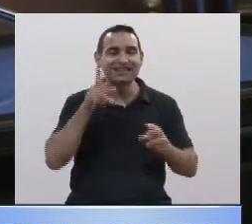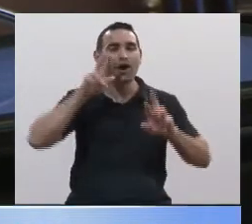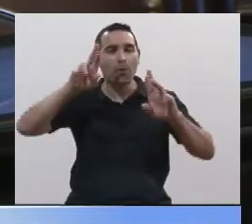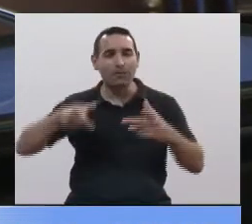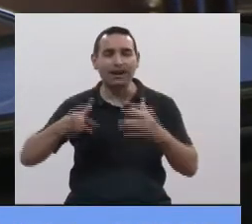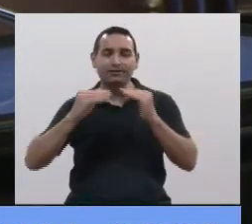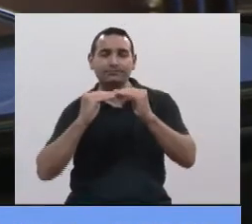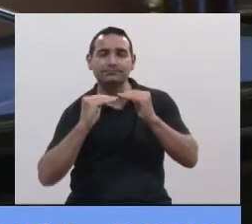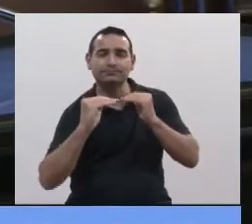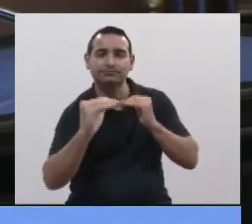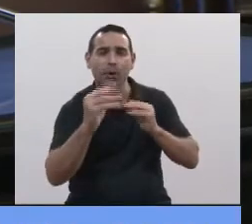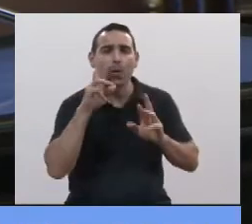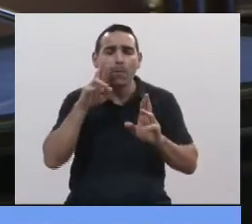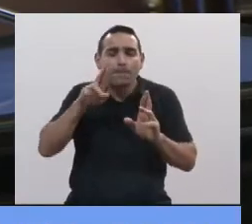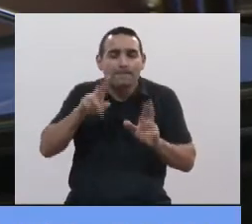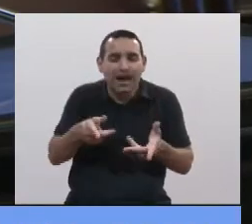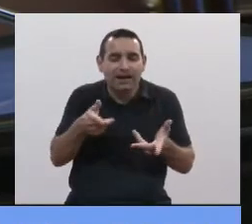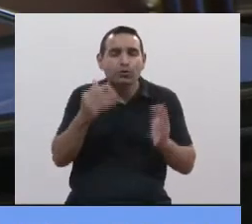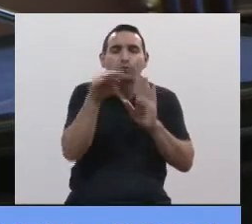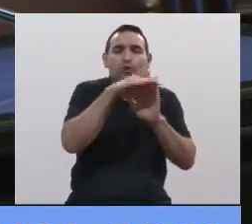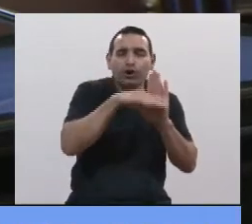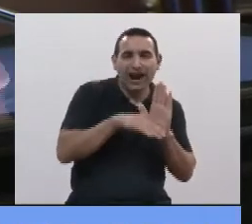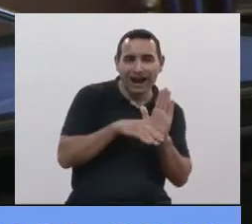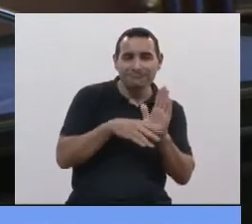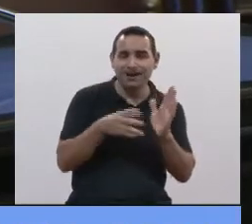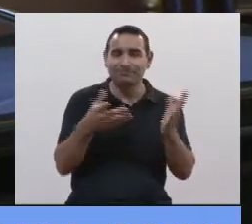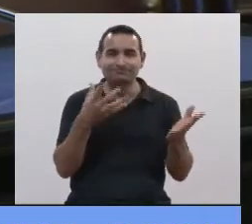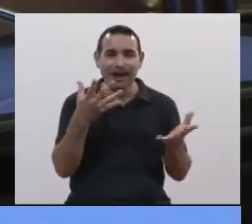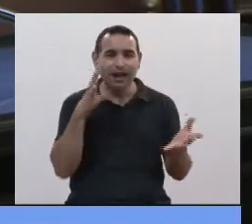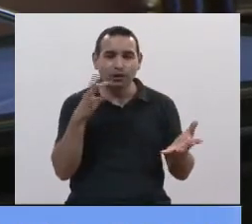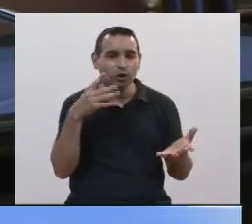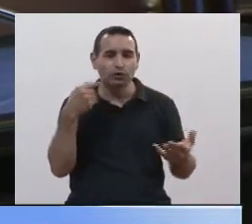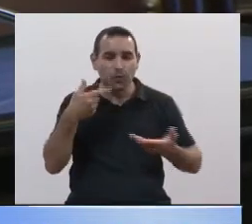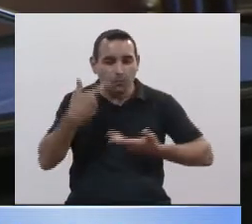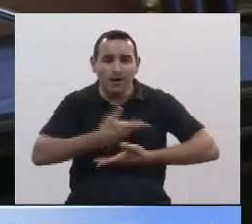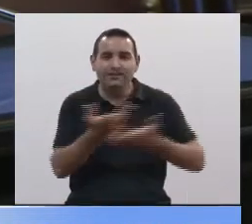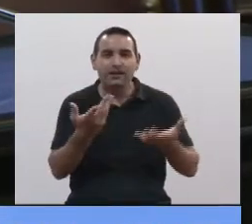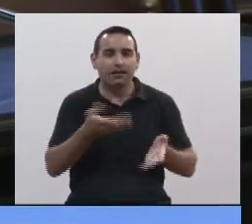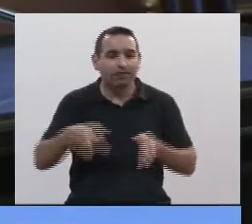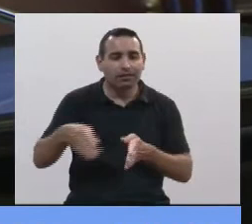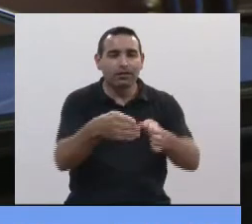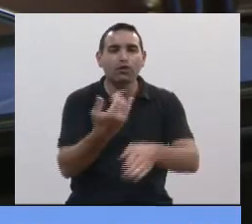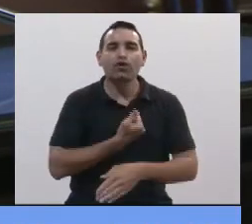en las políticas, un plan, un programa, una brújula que nos muestre dónde vamos.